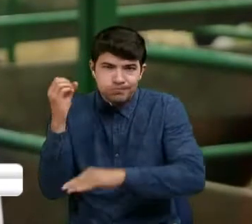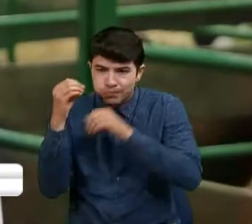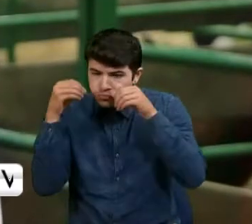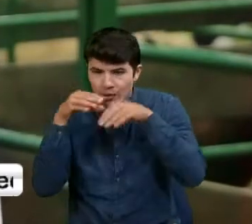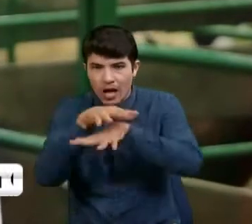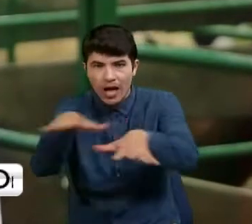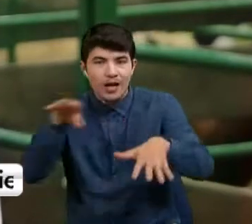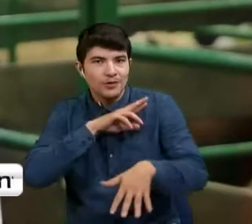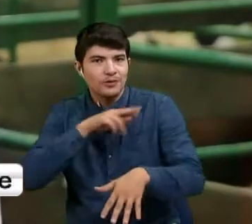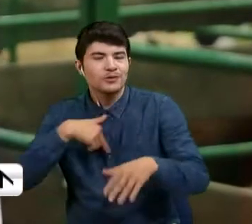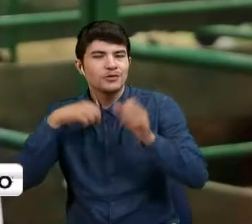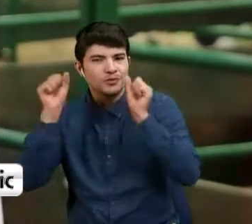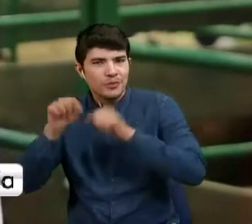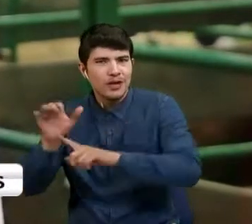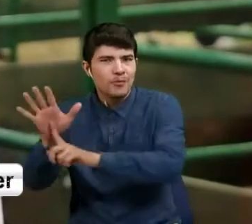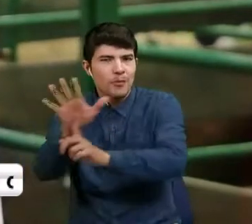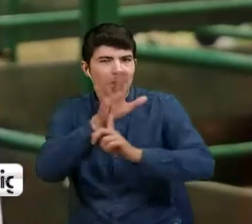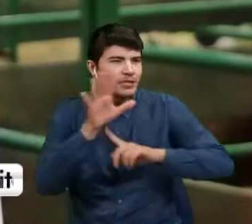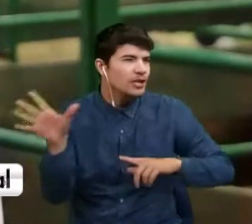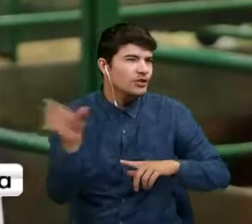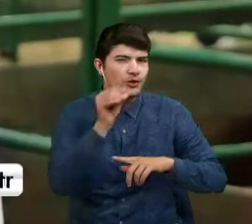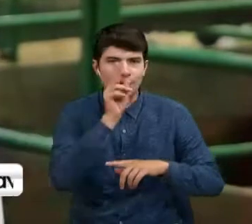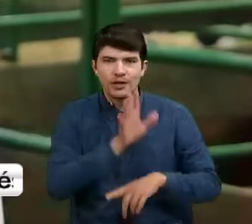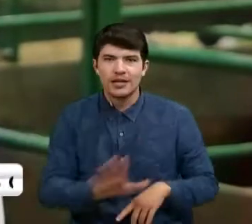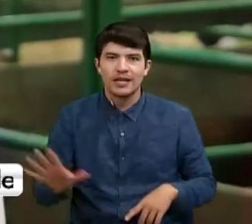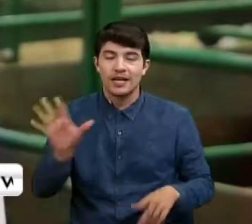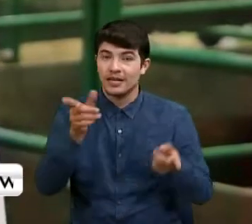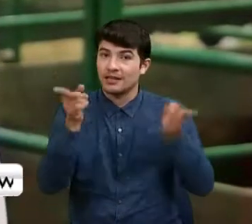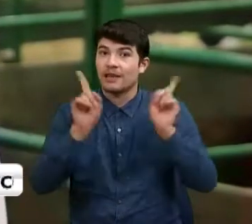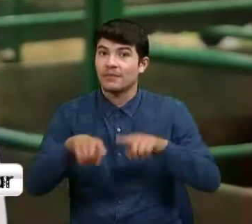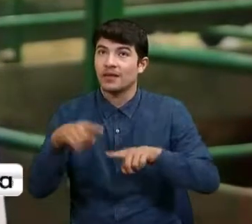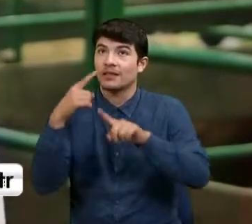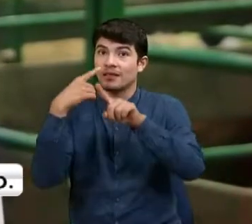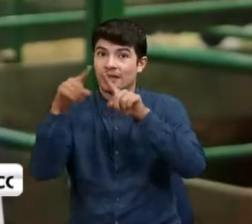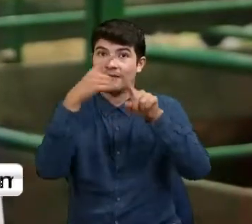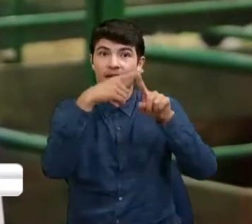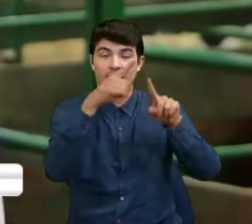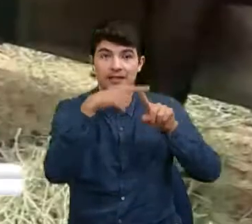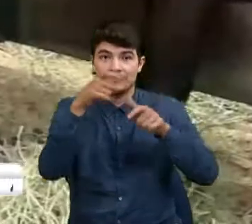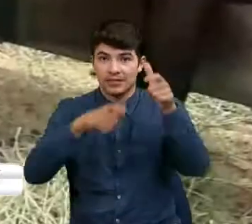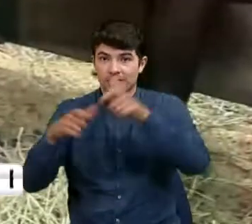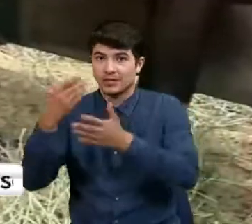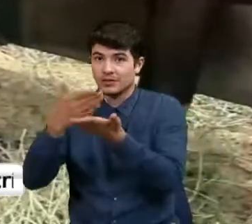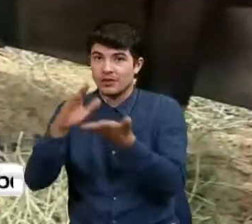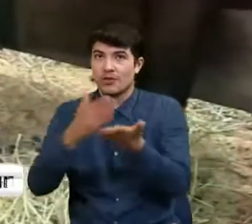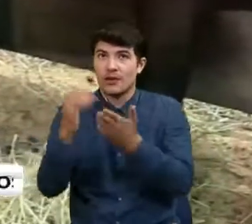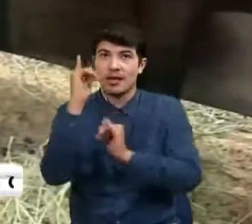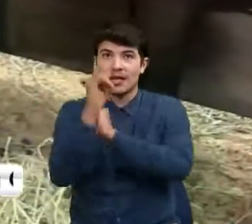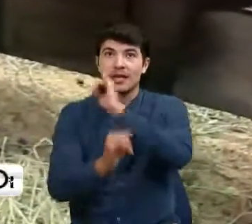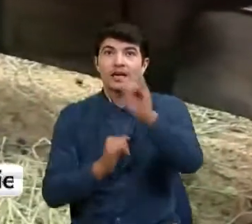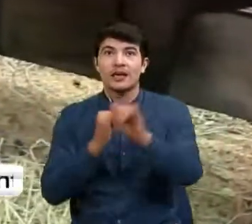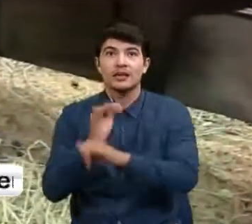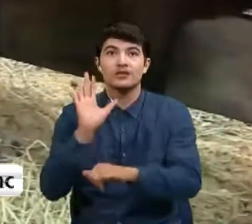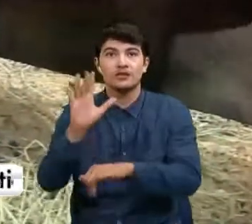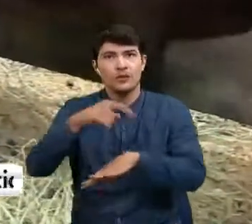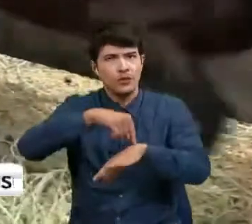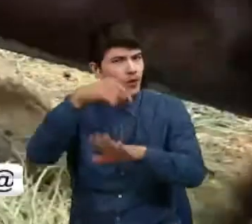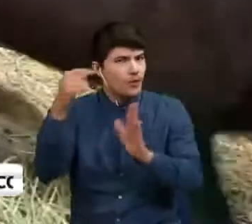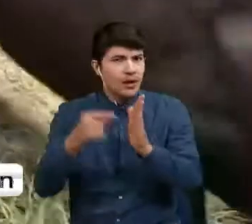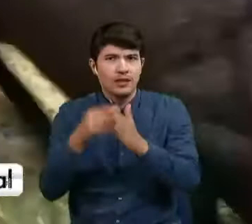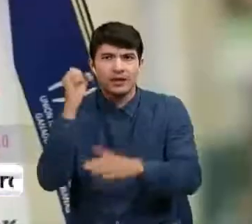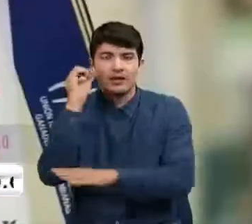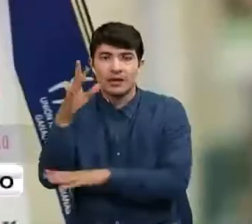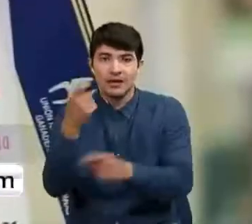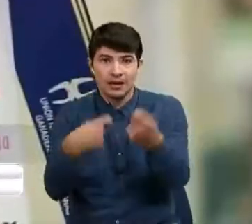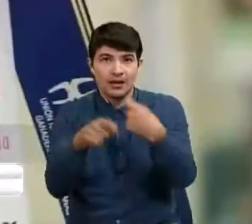podemos exponernos a todo el territorio nacional y a muchos compradores internacionales. Esta es la más completa exposición